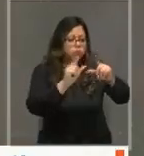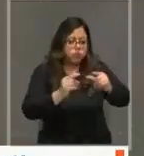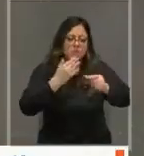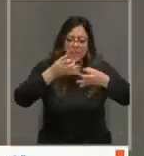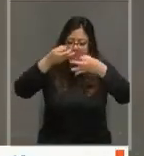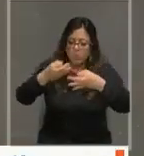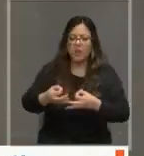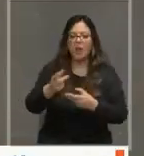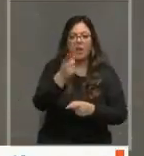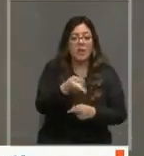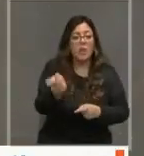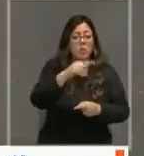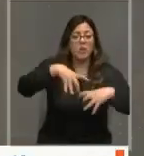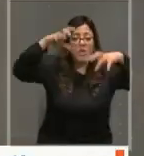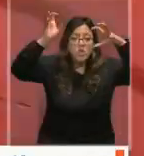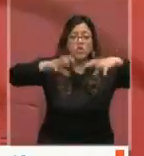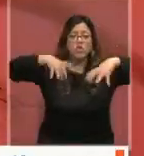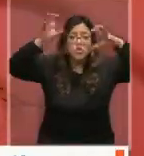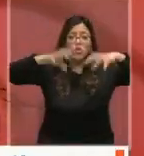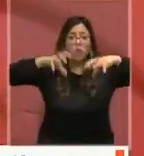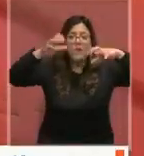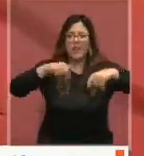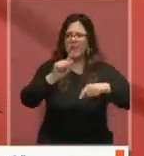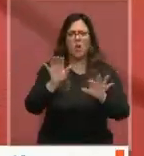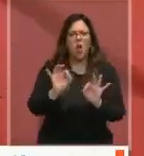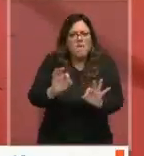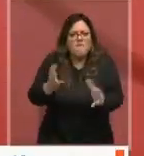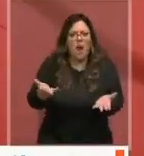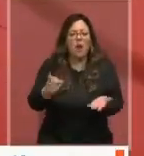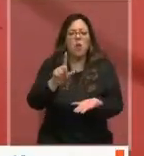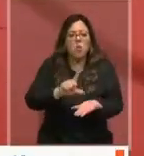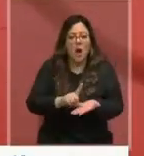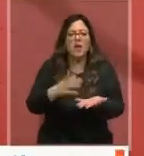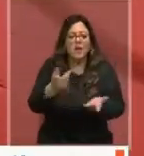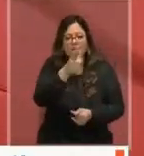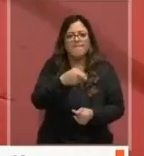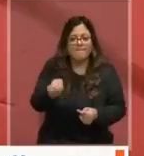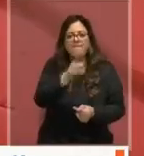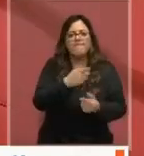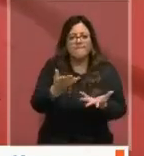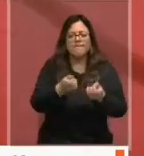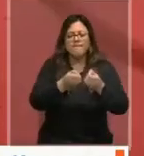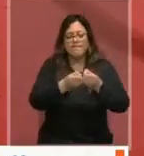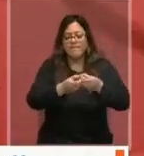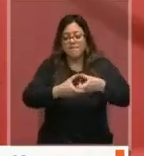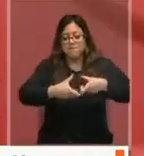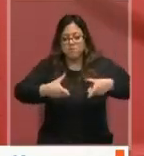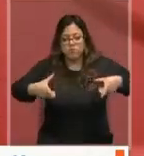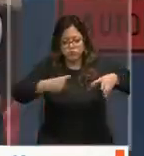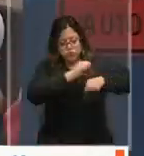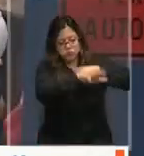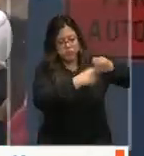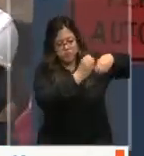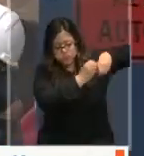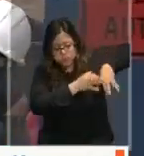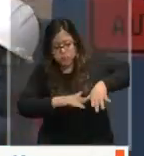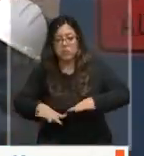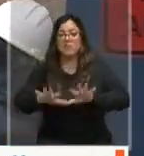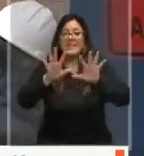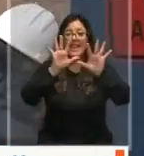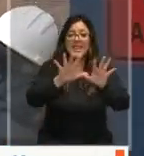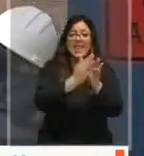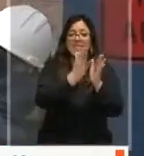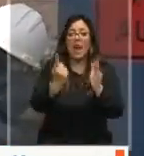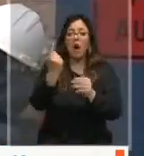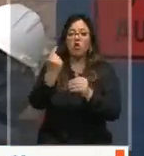parecer, nuevamente estas lluvias inusuales en la zona fueron las que volvieron a provocar este derrumbe, ya que entre las 10 y las